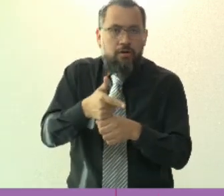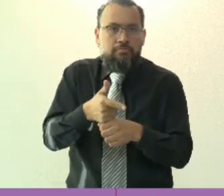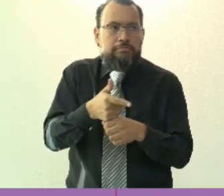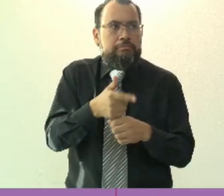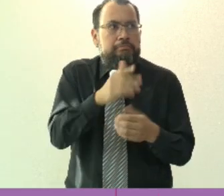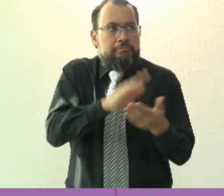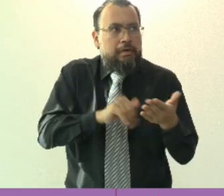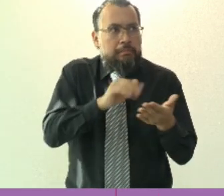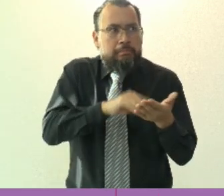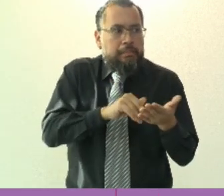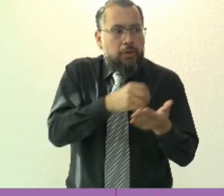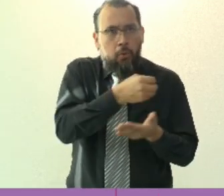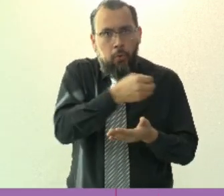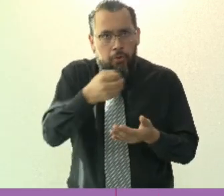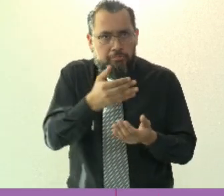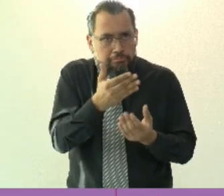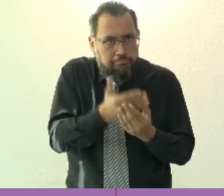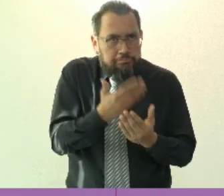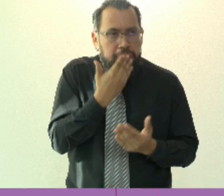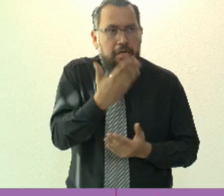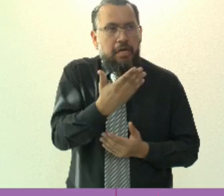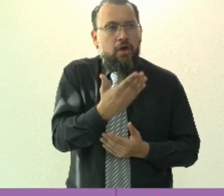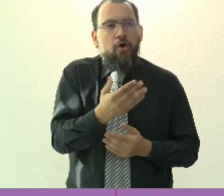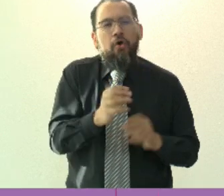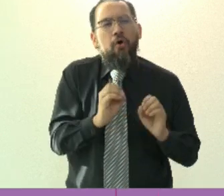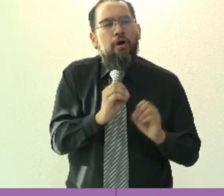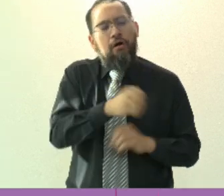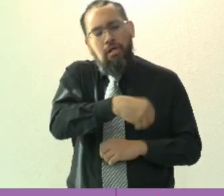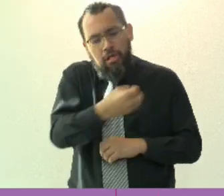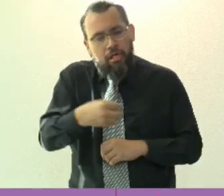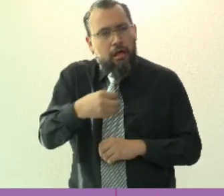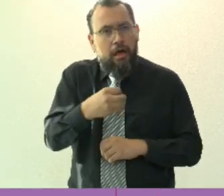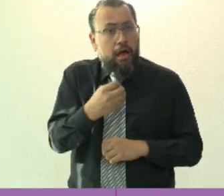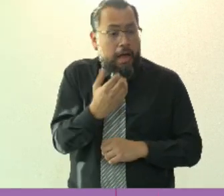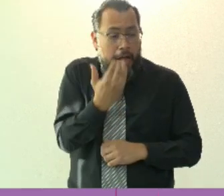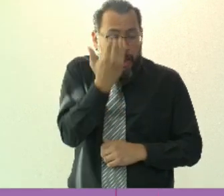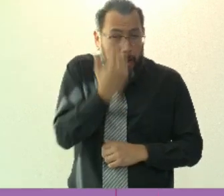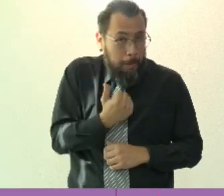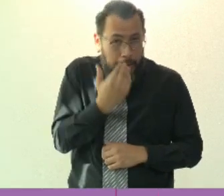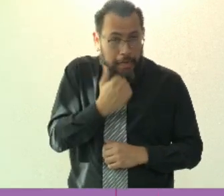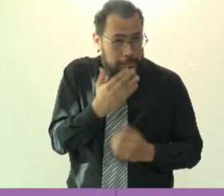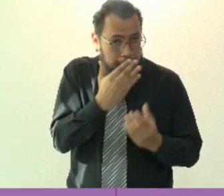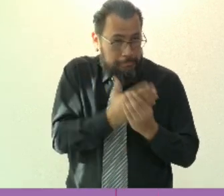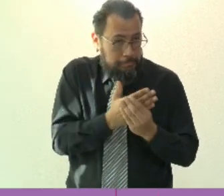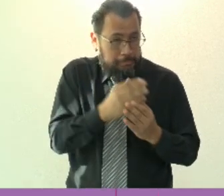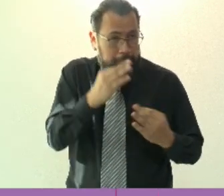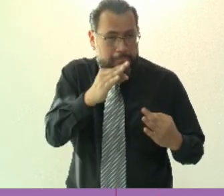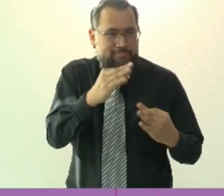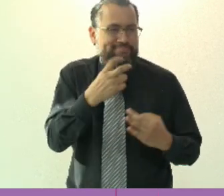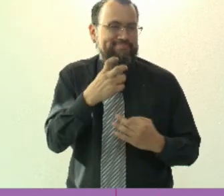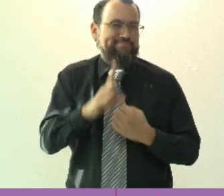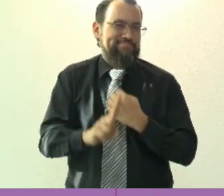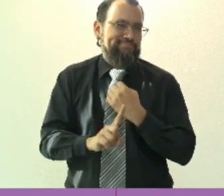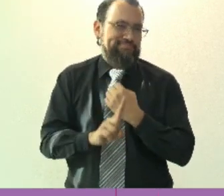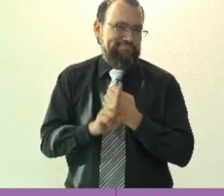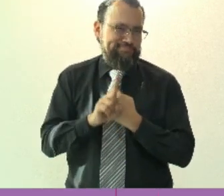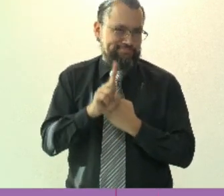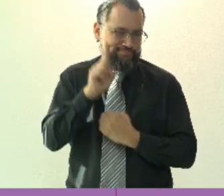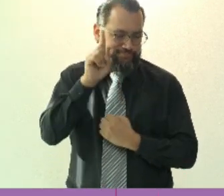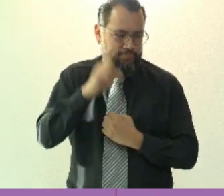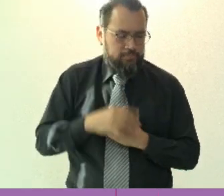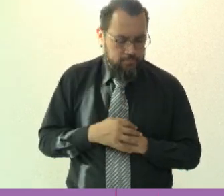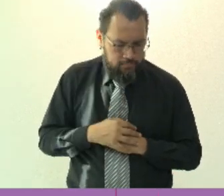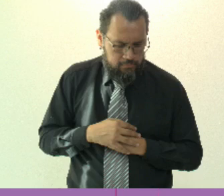documentos bien organizados, o aunque sea mal organizado, simplemente no tenerlos, pues fue muy notoria en esos momentos.